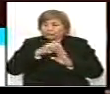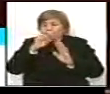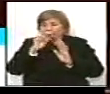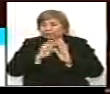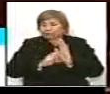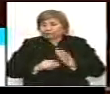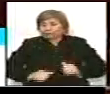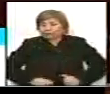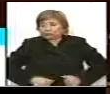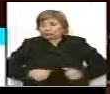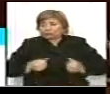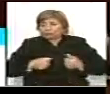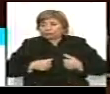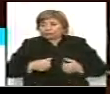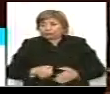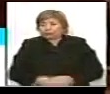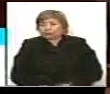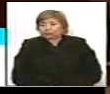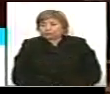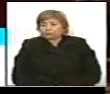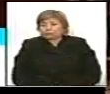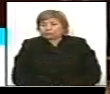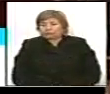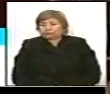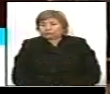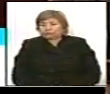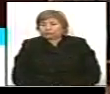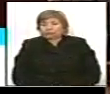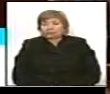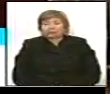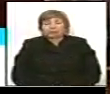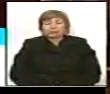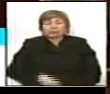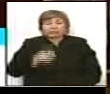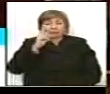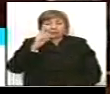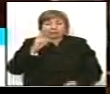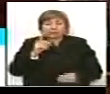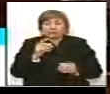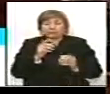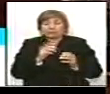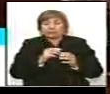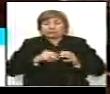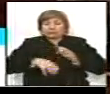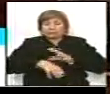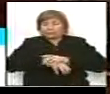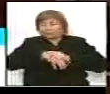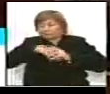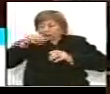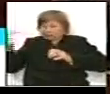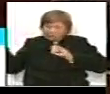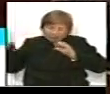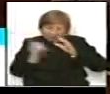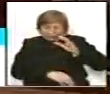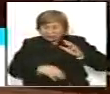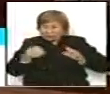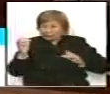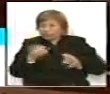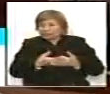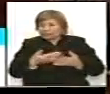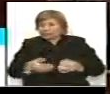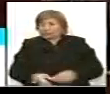proyecto de vida. El primer ejercicio es desenterrar